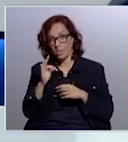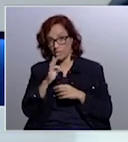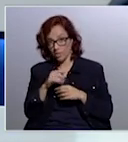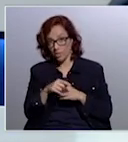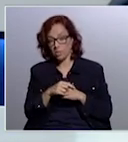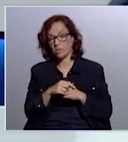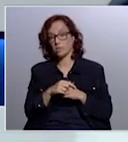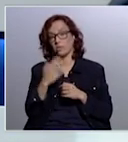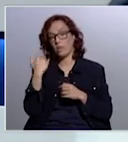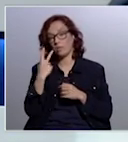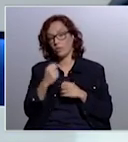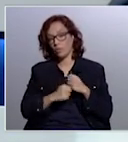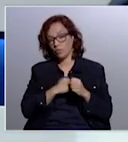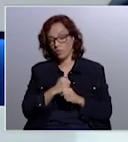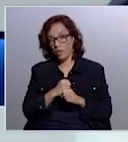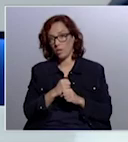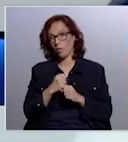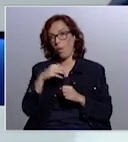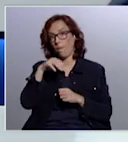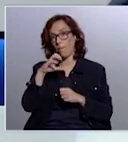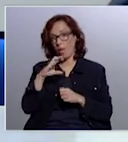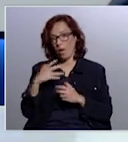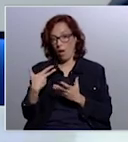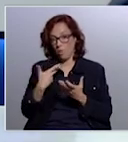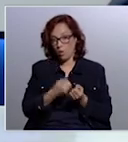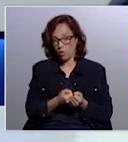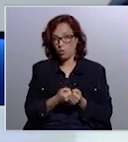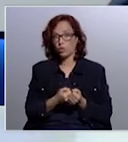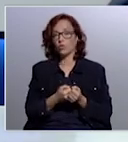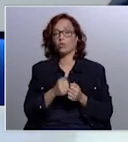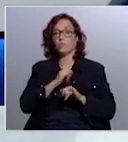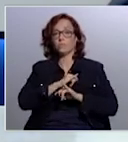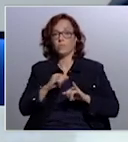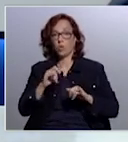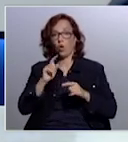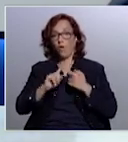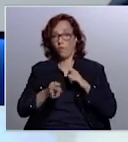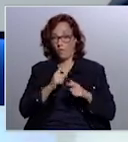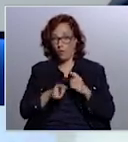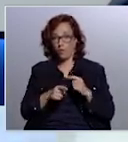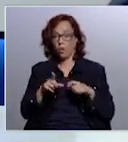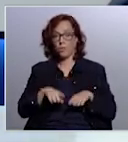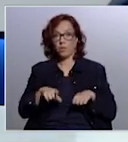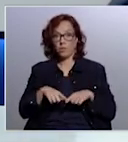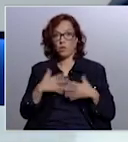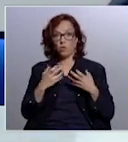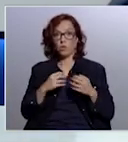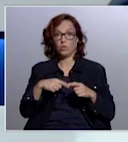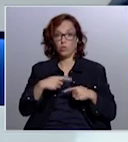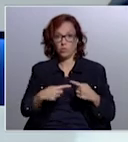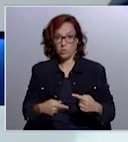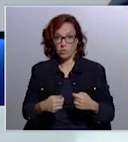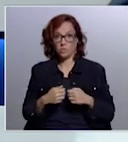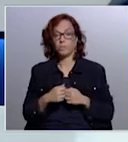desde hace dos años con el apoyo del mec que es porque termino el convenio el ministro educación de cultura quiso seguir trabajando en esta línea y nos apoya